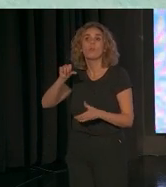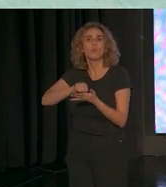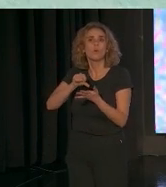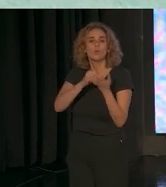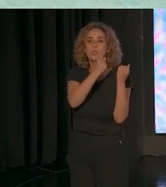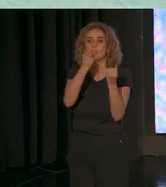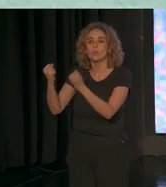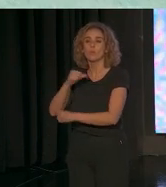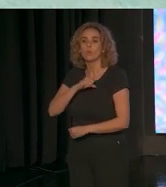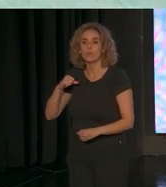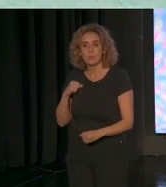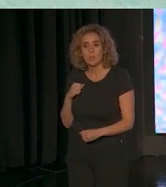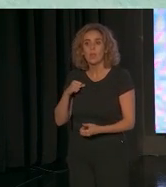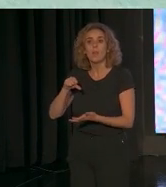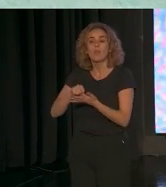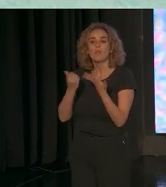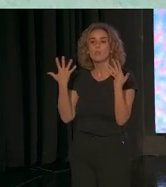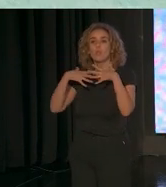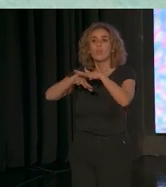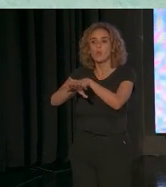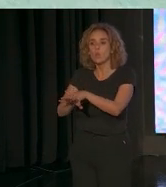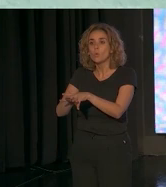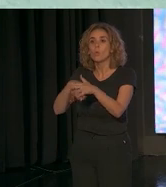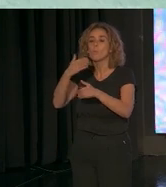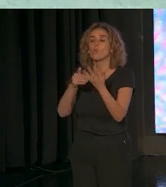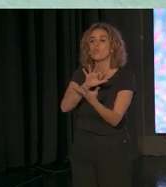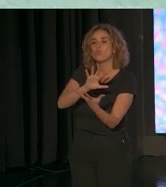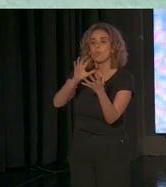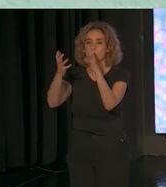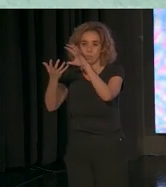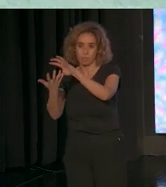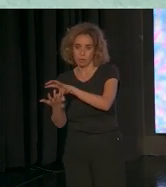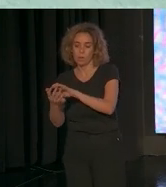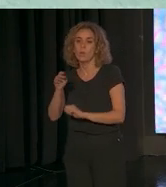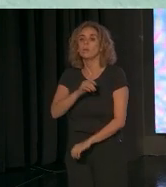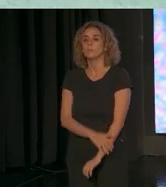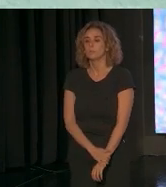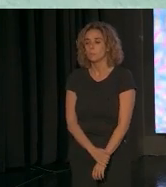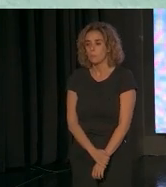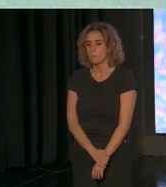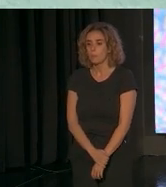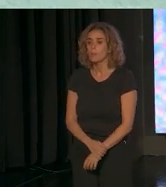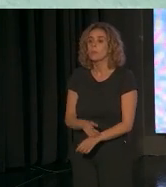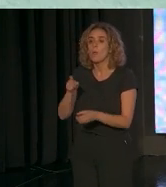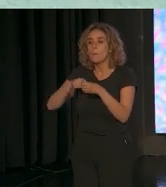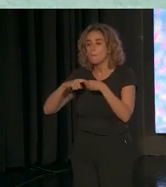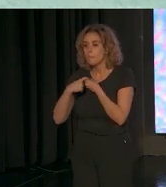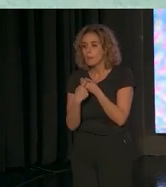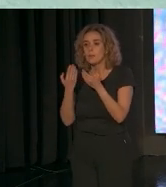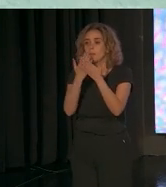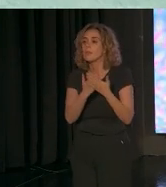públicas y privadas, centros de plena inclusión en proceso de transformación después de estos 10 años son 42, que participen en los